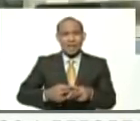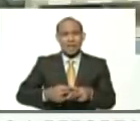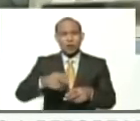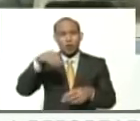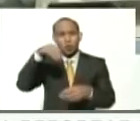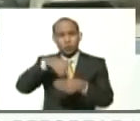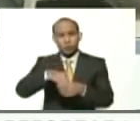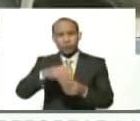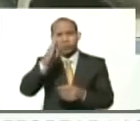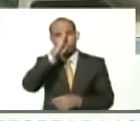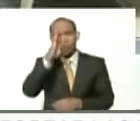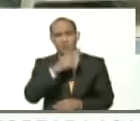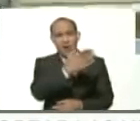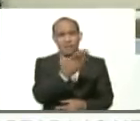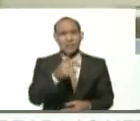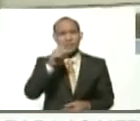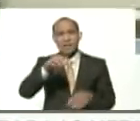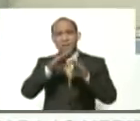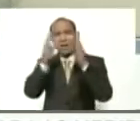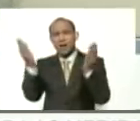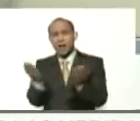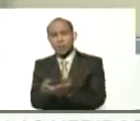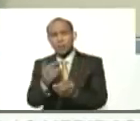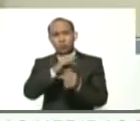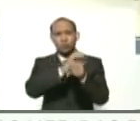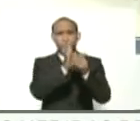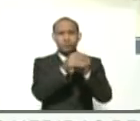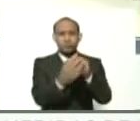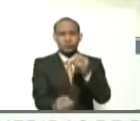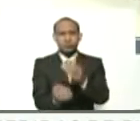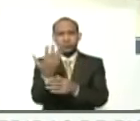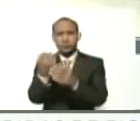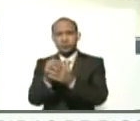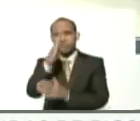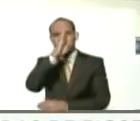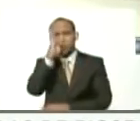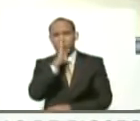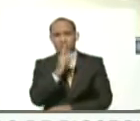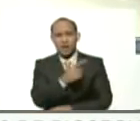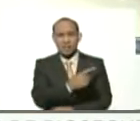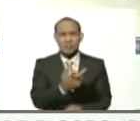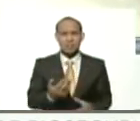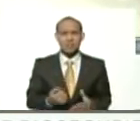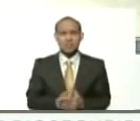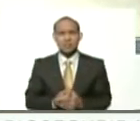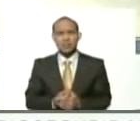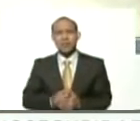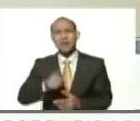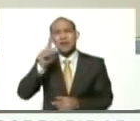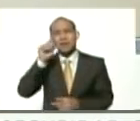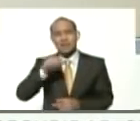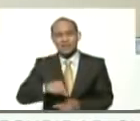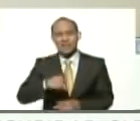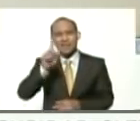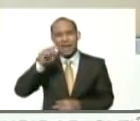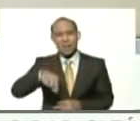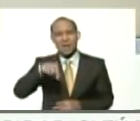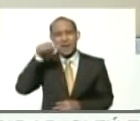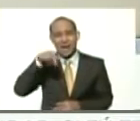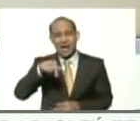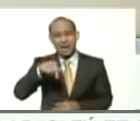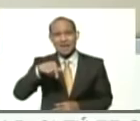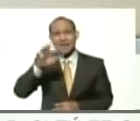y para todo el mundo de estas variantes que aparecieron en brasil sino el impacto que tiene en venezuela